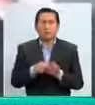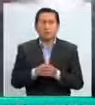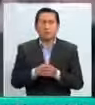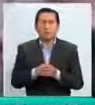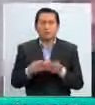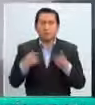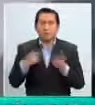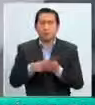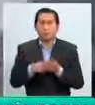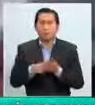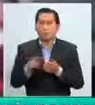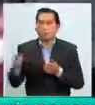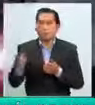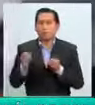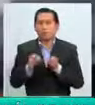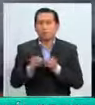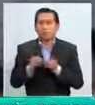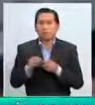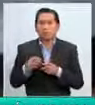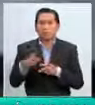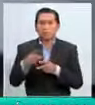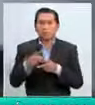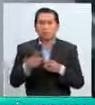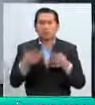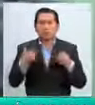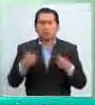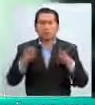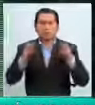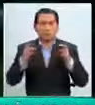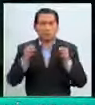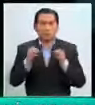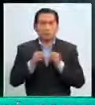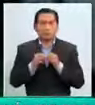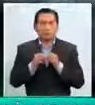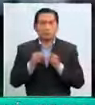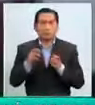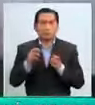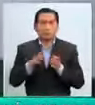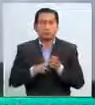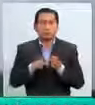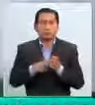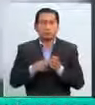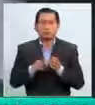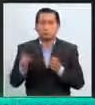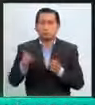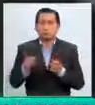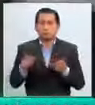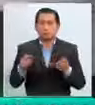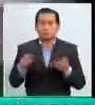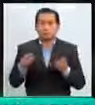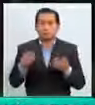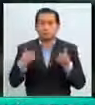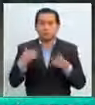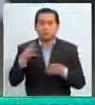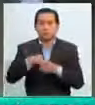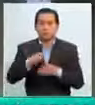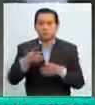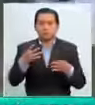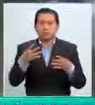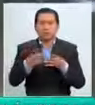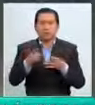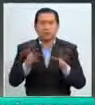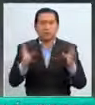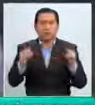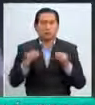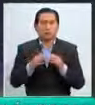tomar por medidas de bioseguridad y de traslado en el penal de Miraflores.